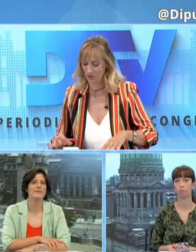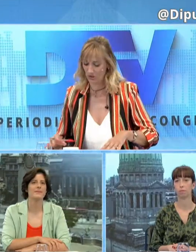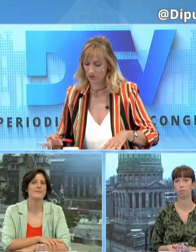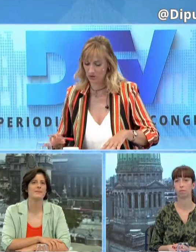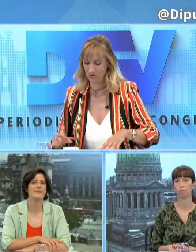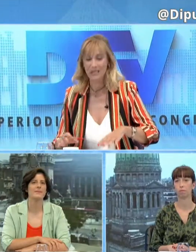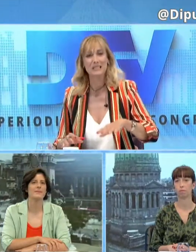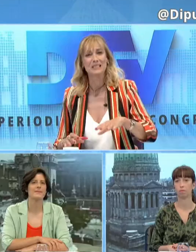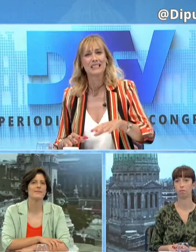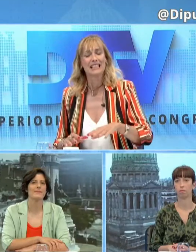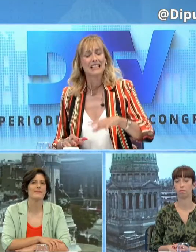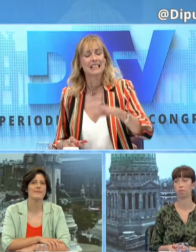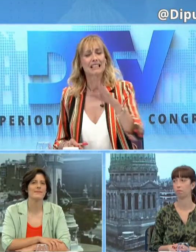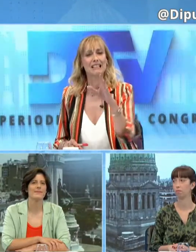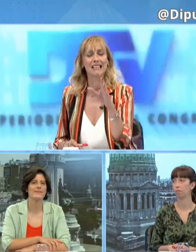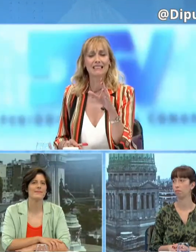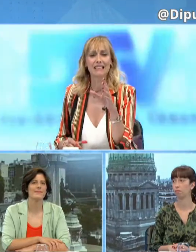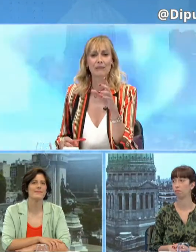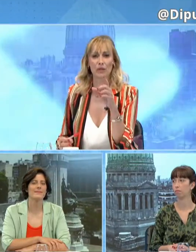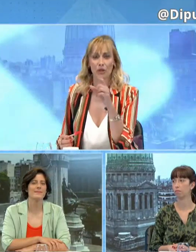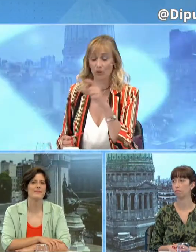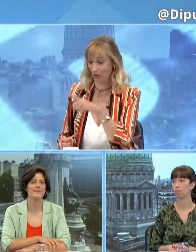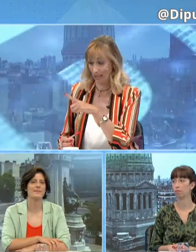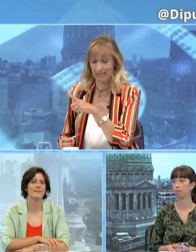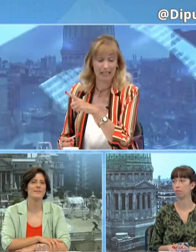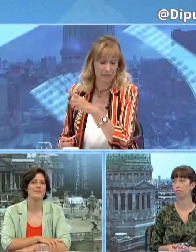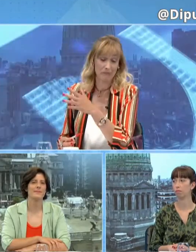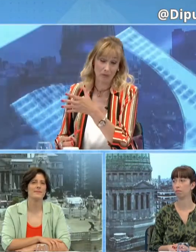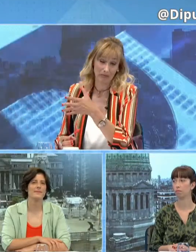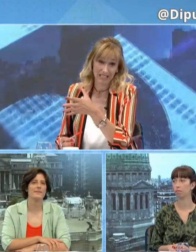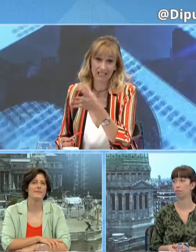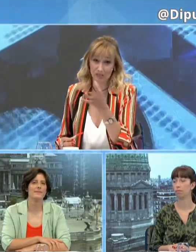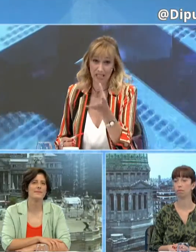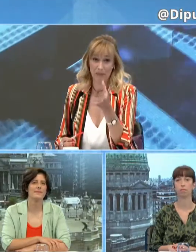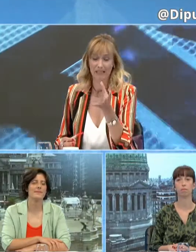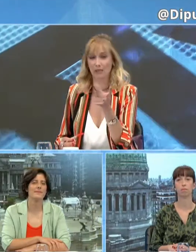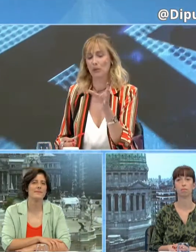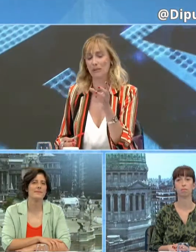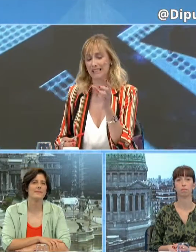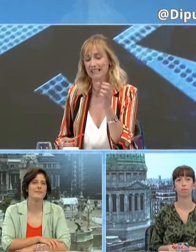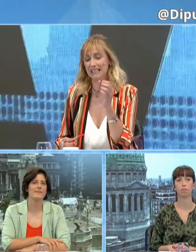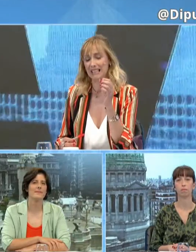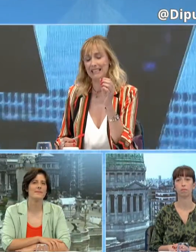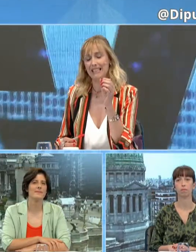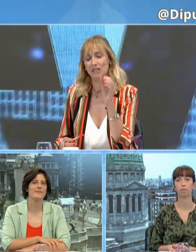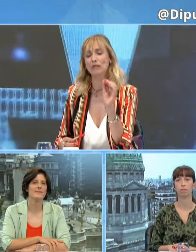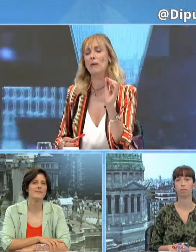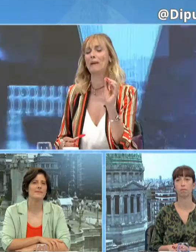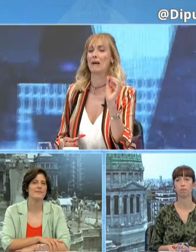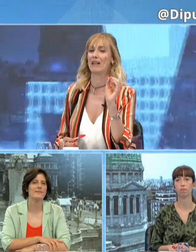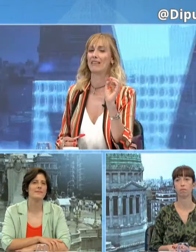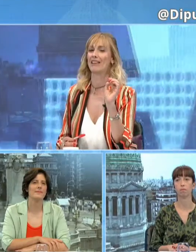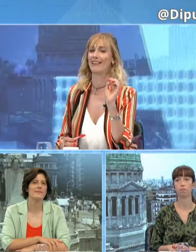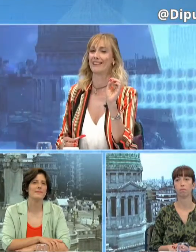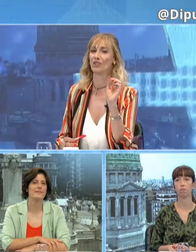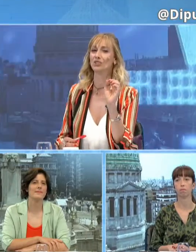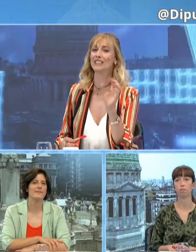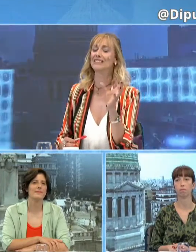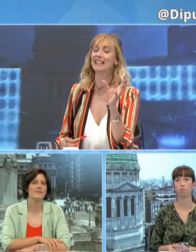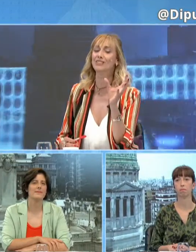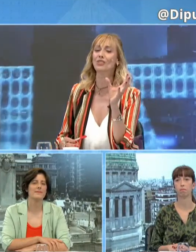con nosotros. No, por favor. Interesante, bueno, lo que decía mi compañera, o sea, el paquete que usted presenta y las últimas palabras de